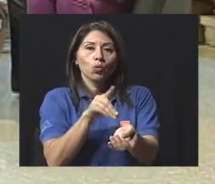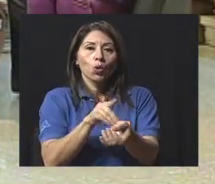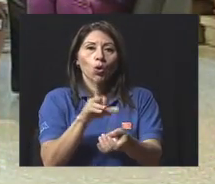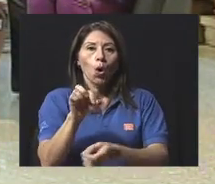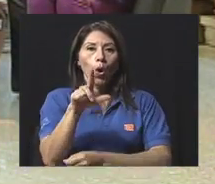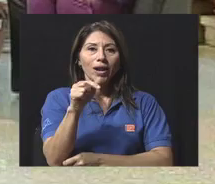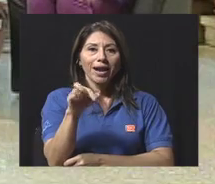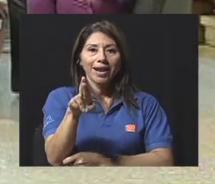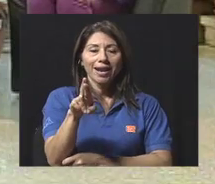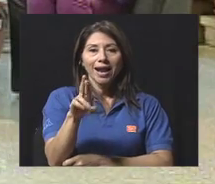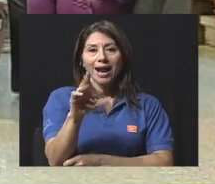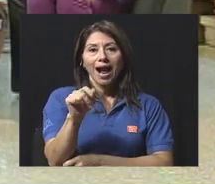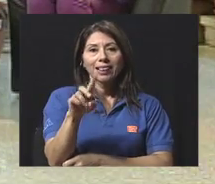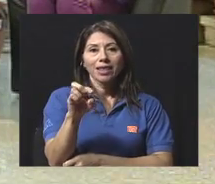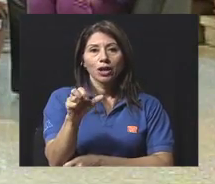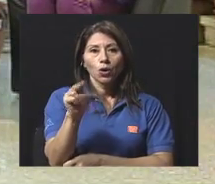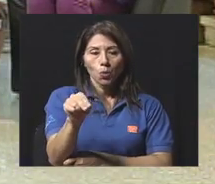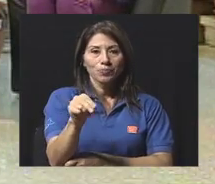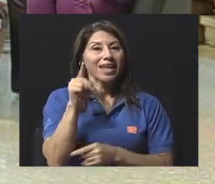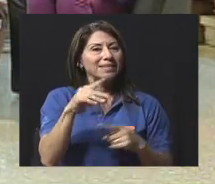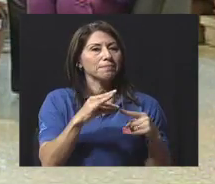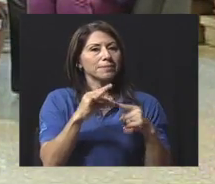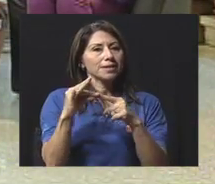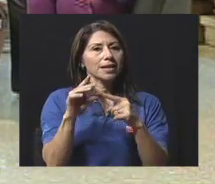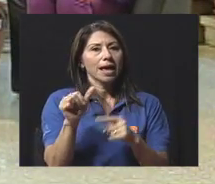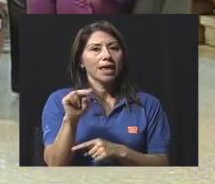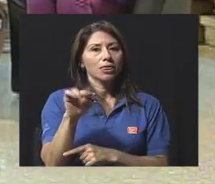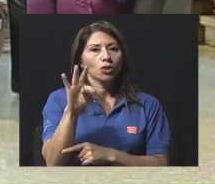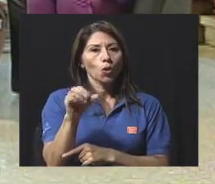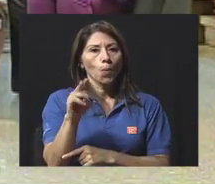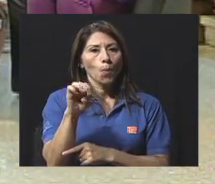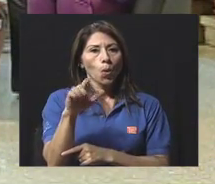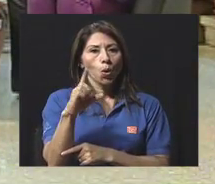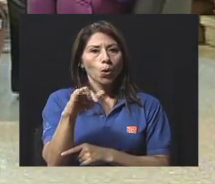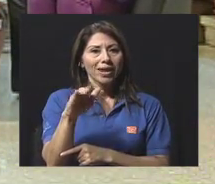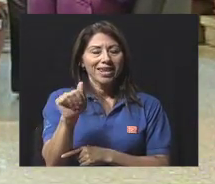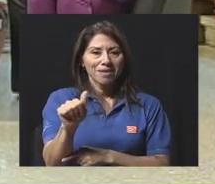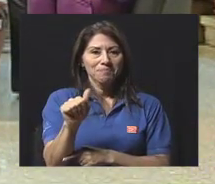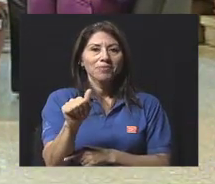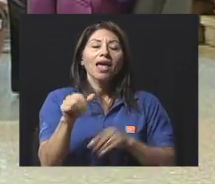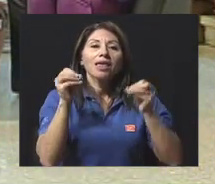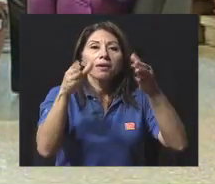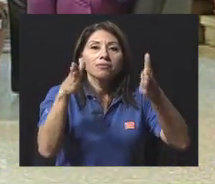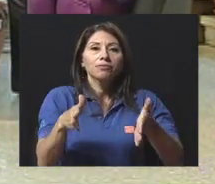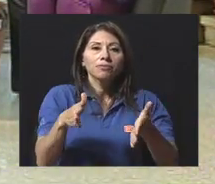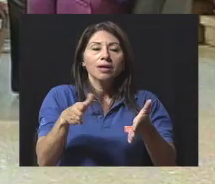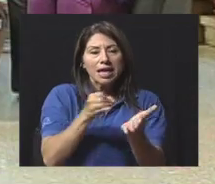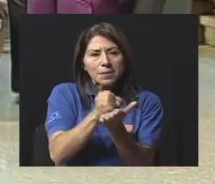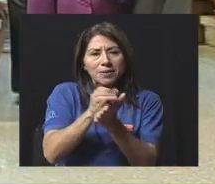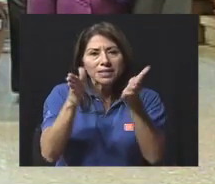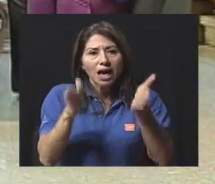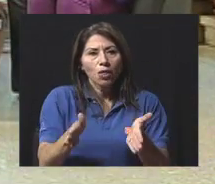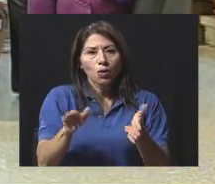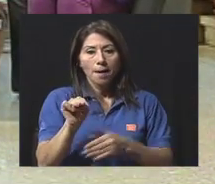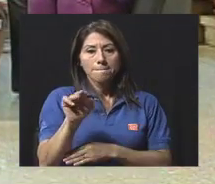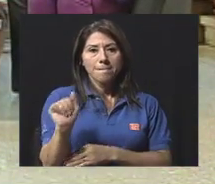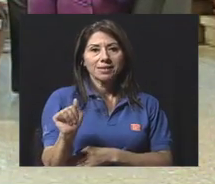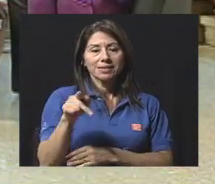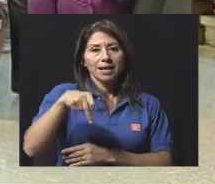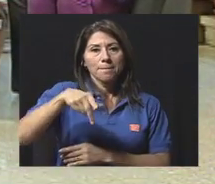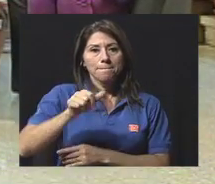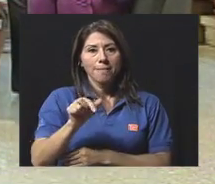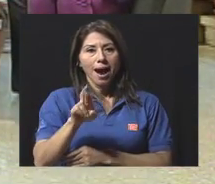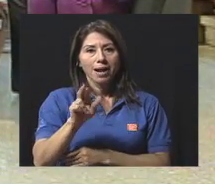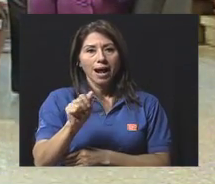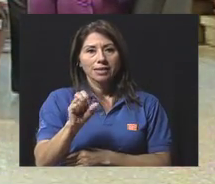Calderón arguedas él es entomólogo docente e investigador y máster en parasitología y catedrático del departamento de parasitología